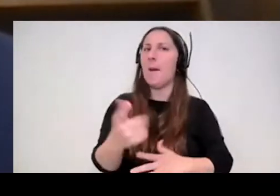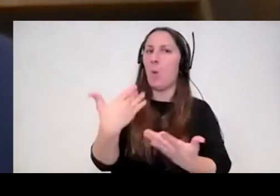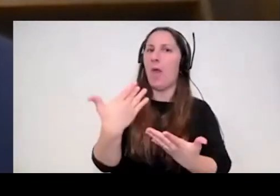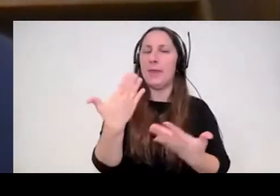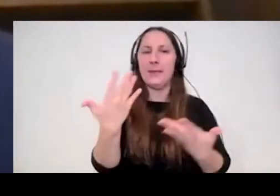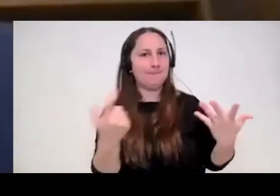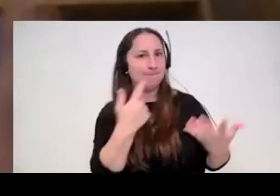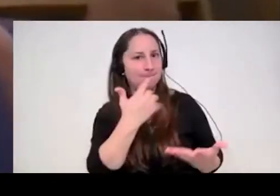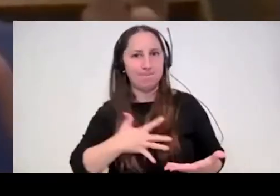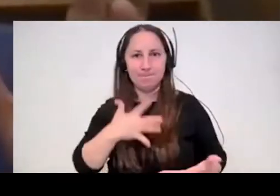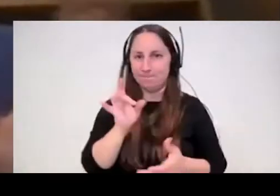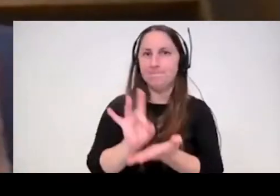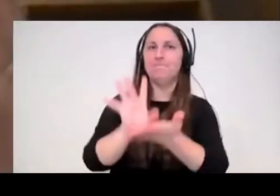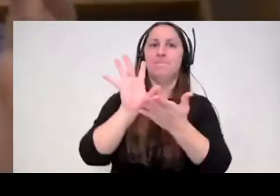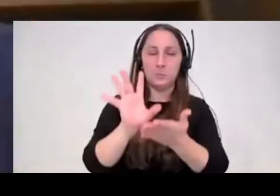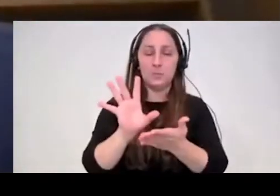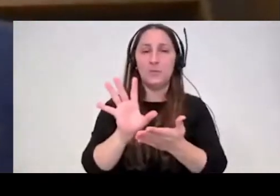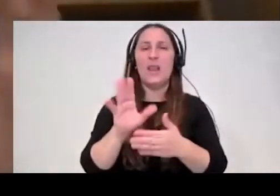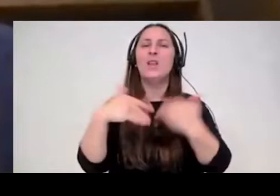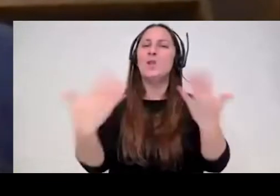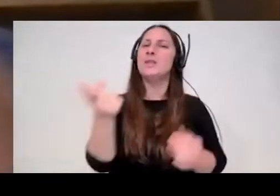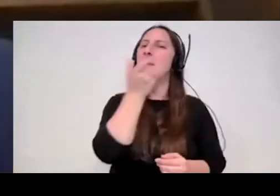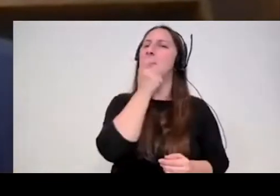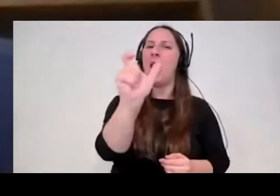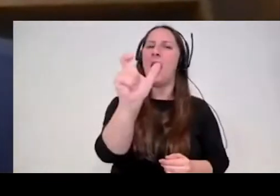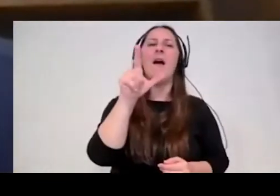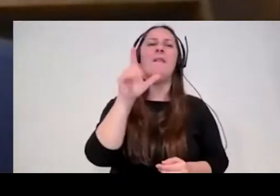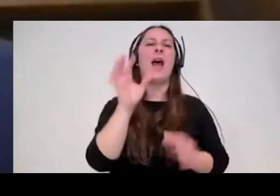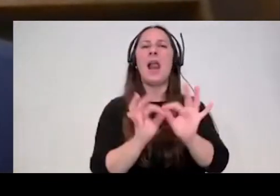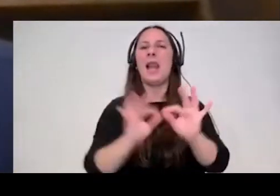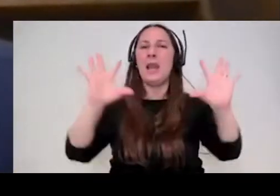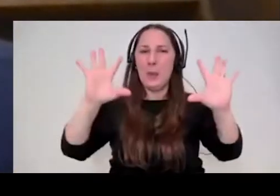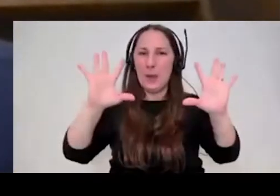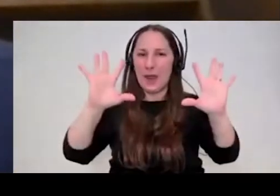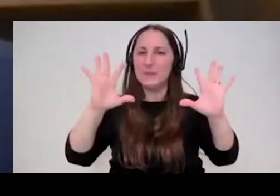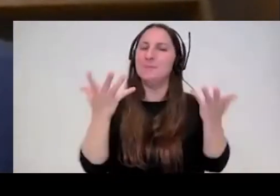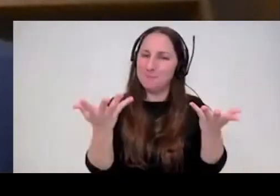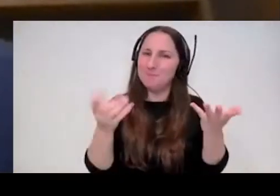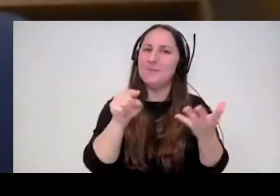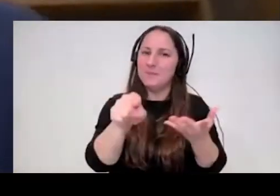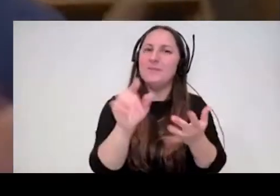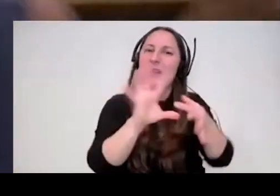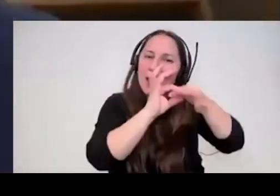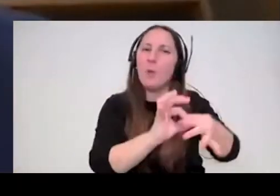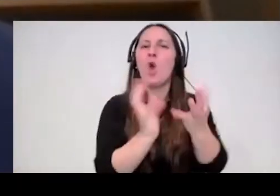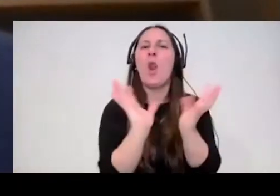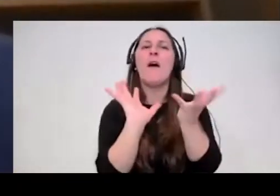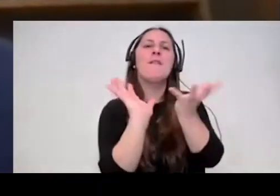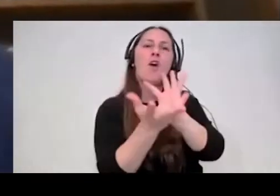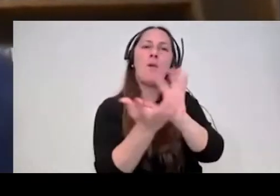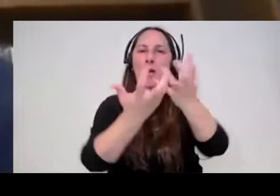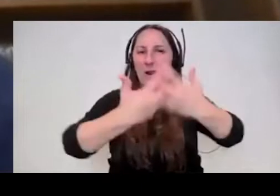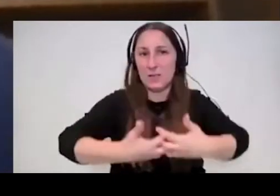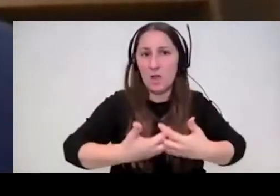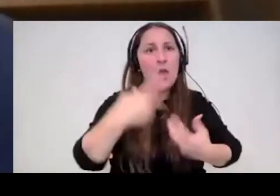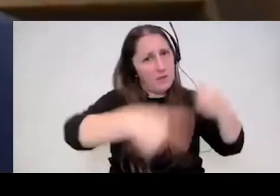Entonces, cuando se dice libremente, esto tiene que ver con los tipos y formas de organización sindical. Porque hay distintas formas de